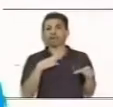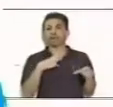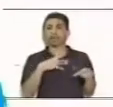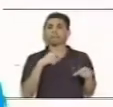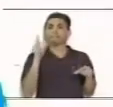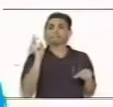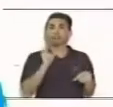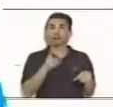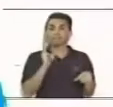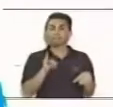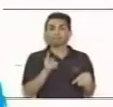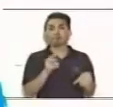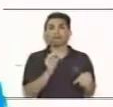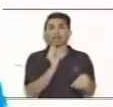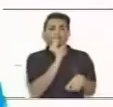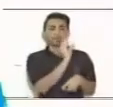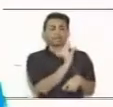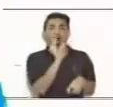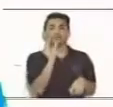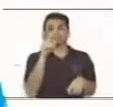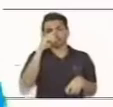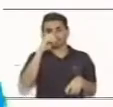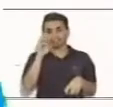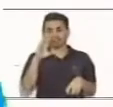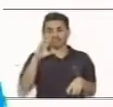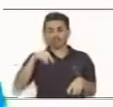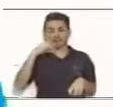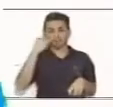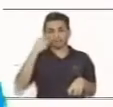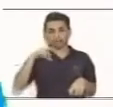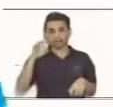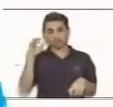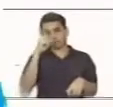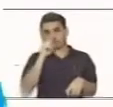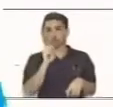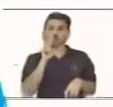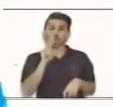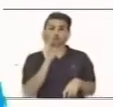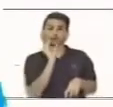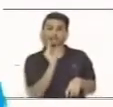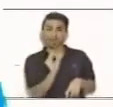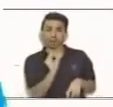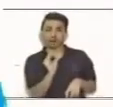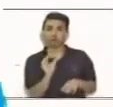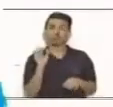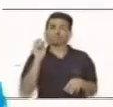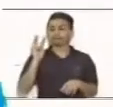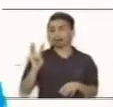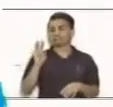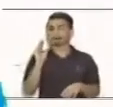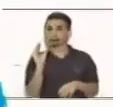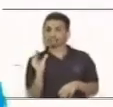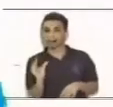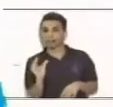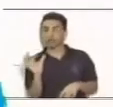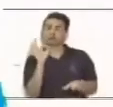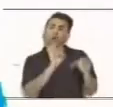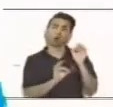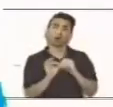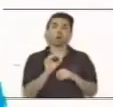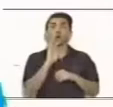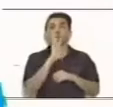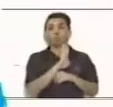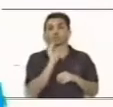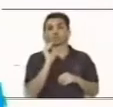la misma cantidad de términos. O los dos tienen dos términos, o los dos tienen tres términos, o los dos tienen cuatro